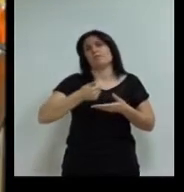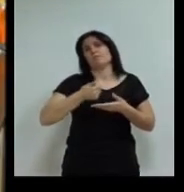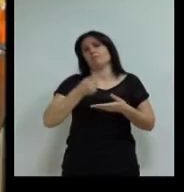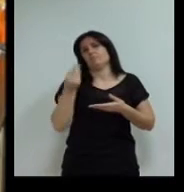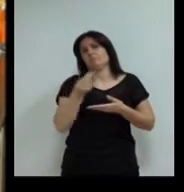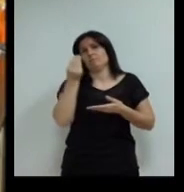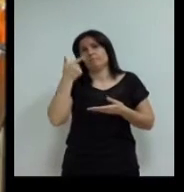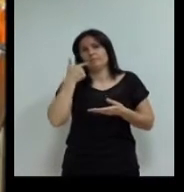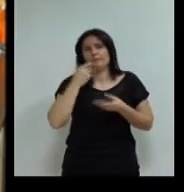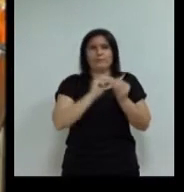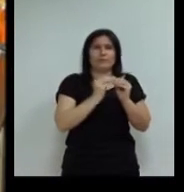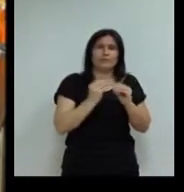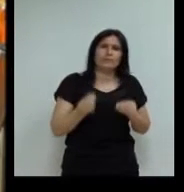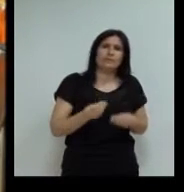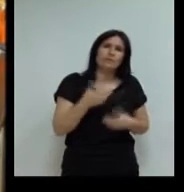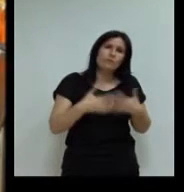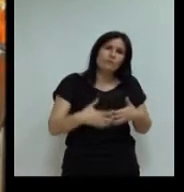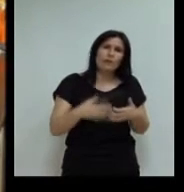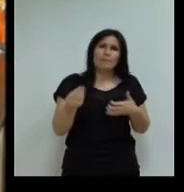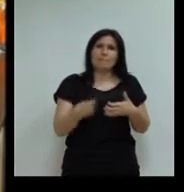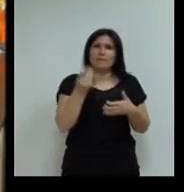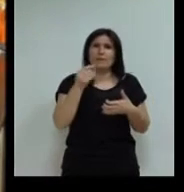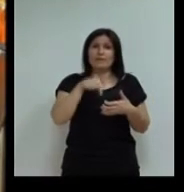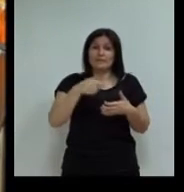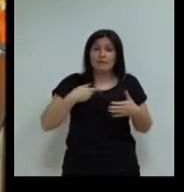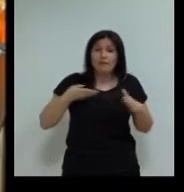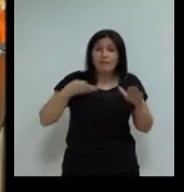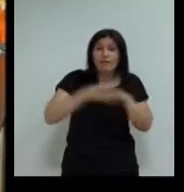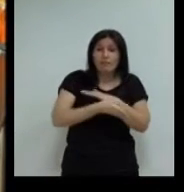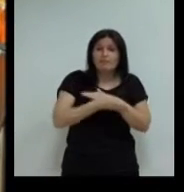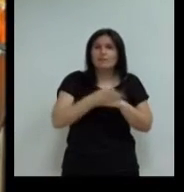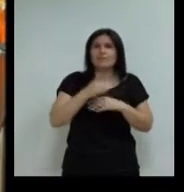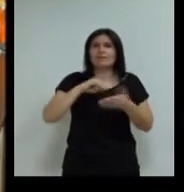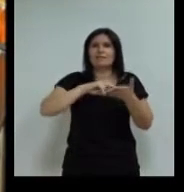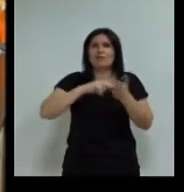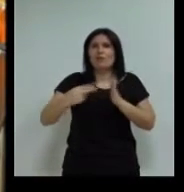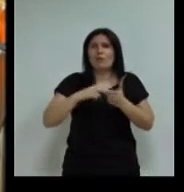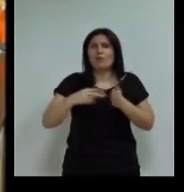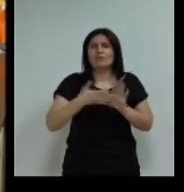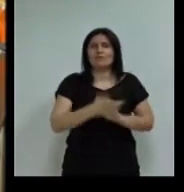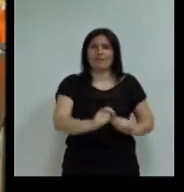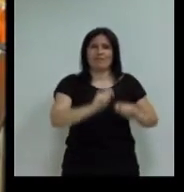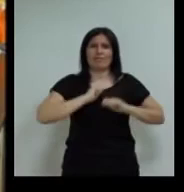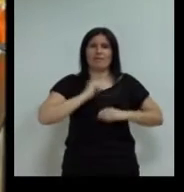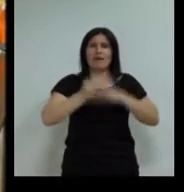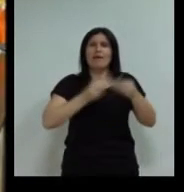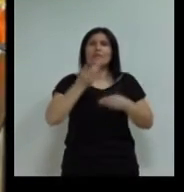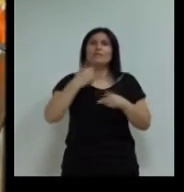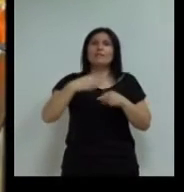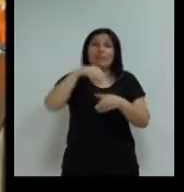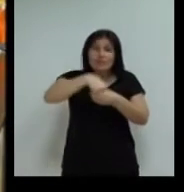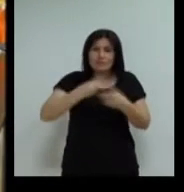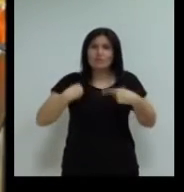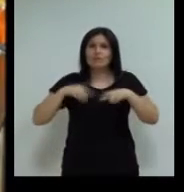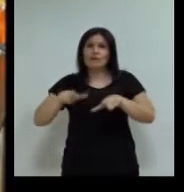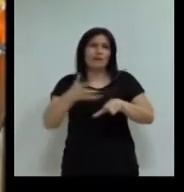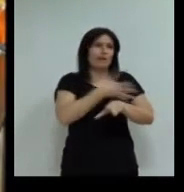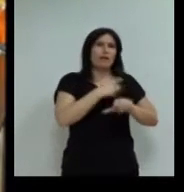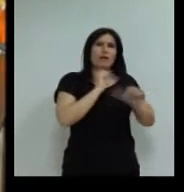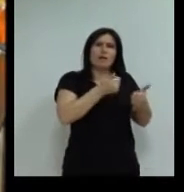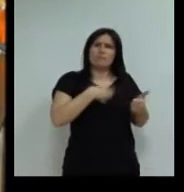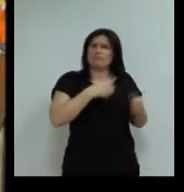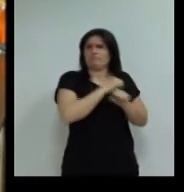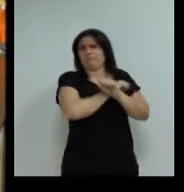razonables, navegaban mejor, funcionaban mejor, y ese acceso a esa tecnología permitía hacer cosas en la sala que al principio eran